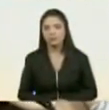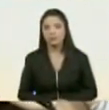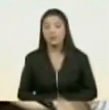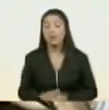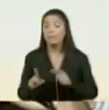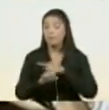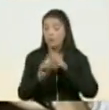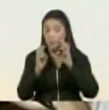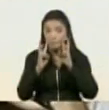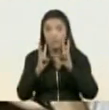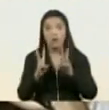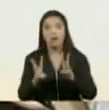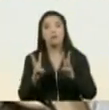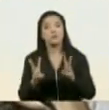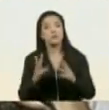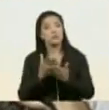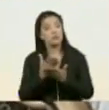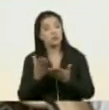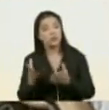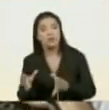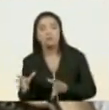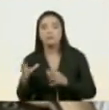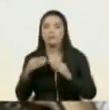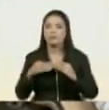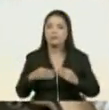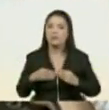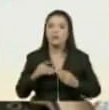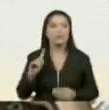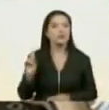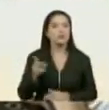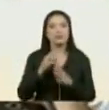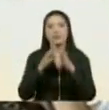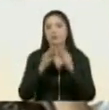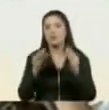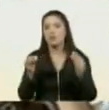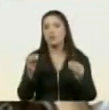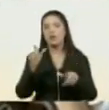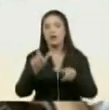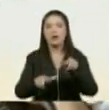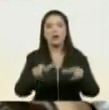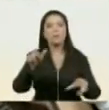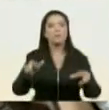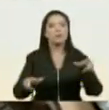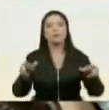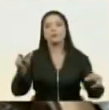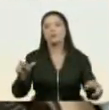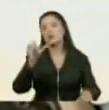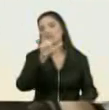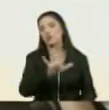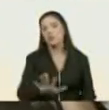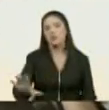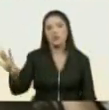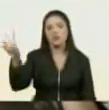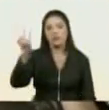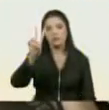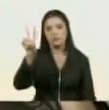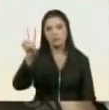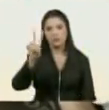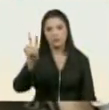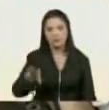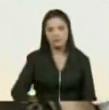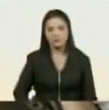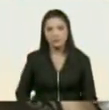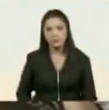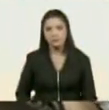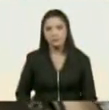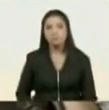la acogida que ha tenido entre todas y todos en todo el territorio nacional. Ya